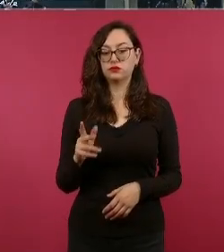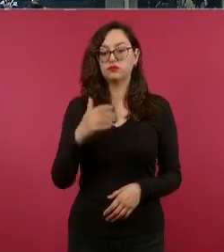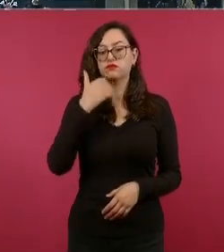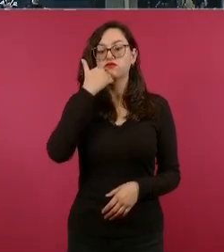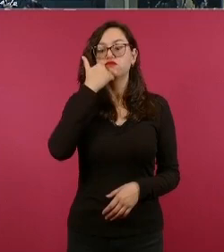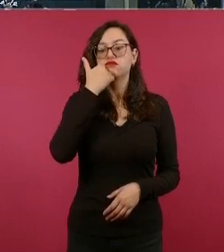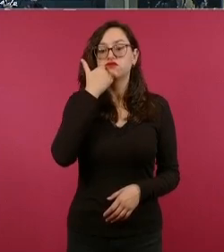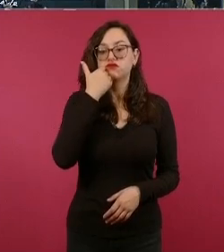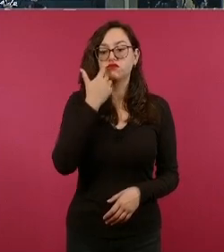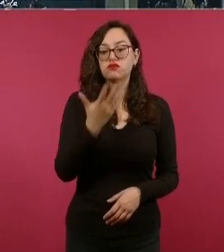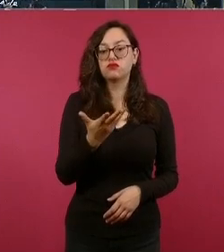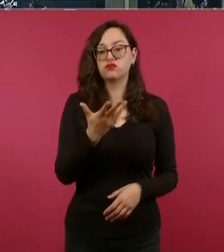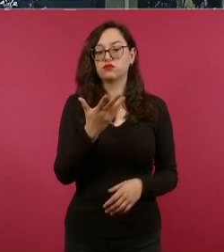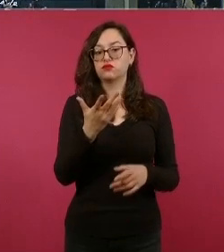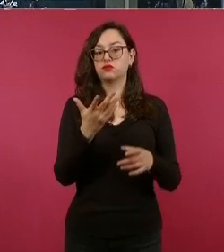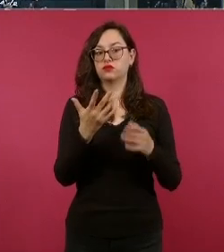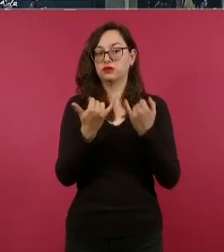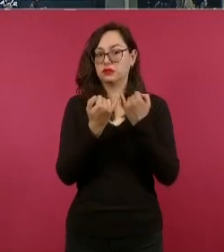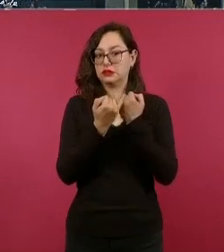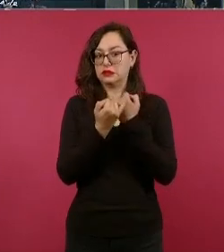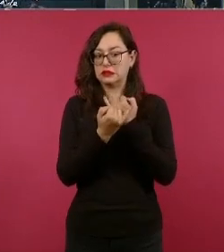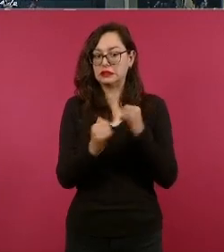queremos ser un país independiente,